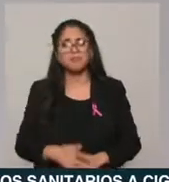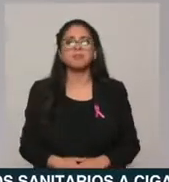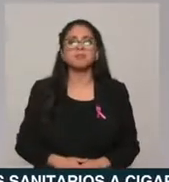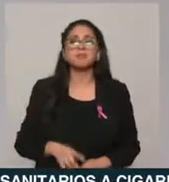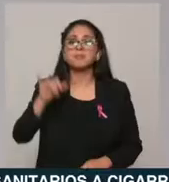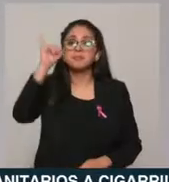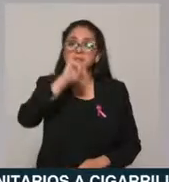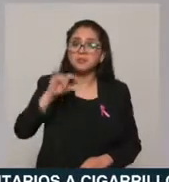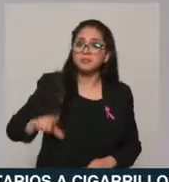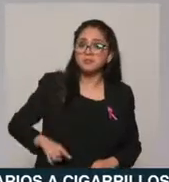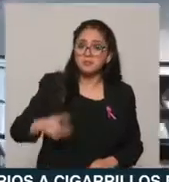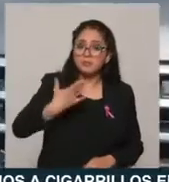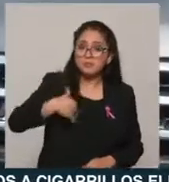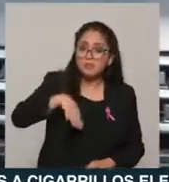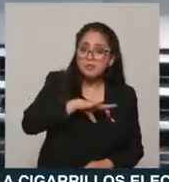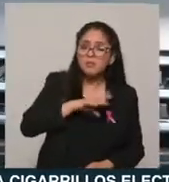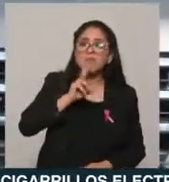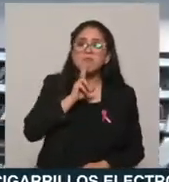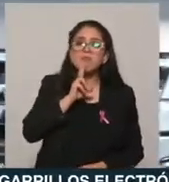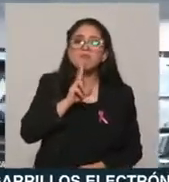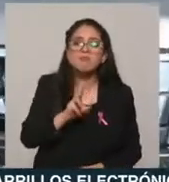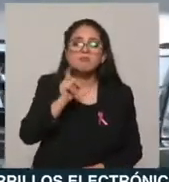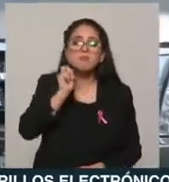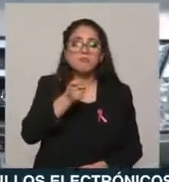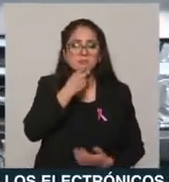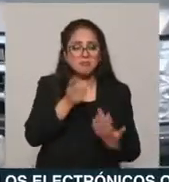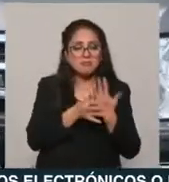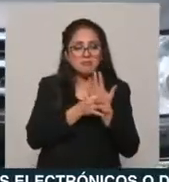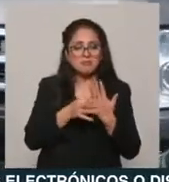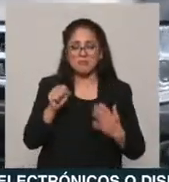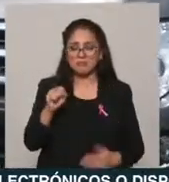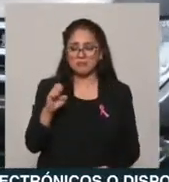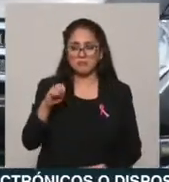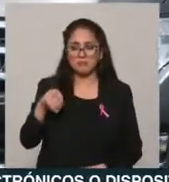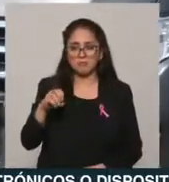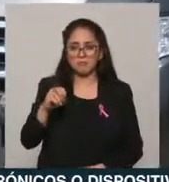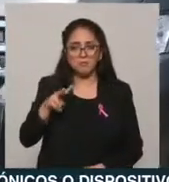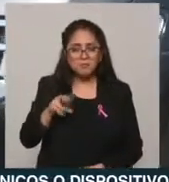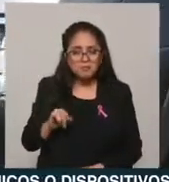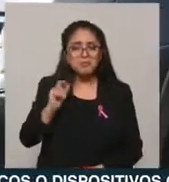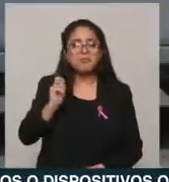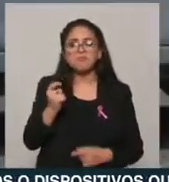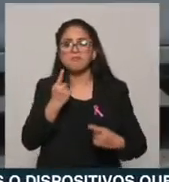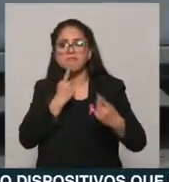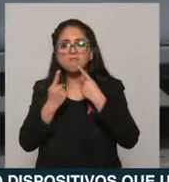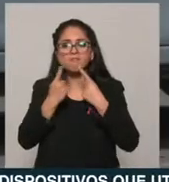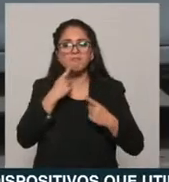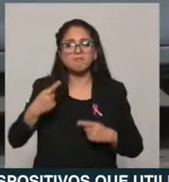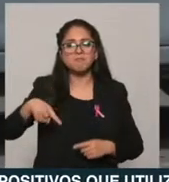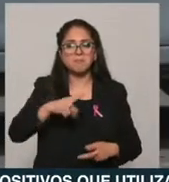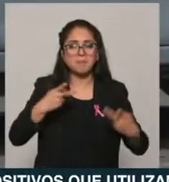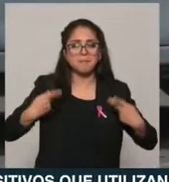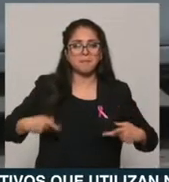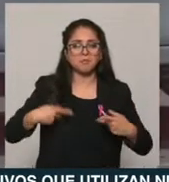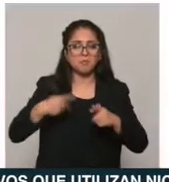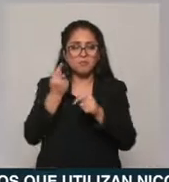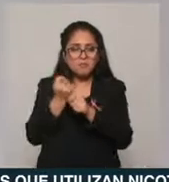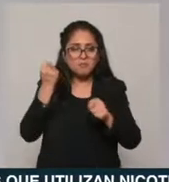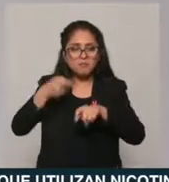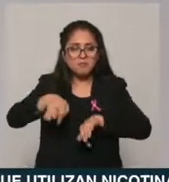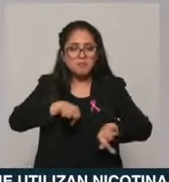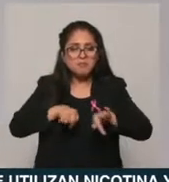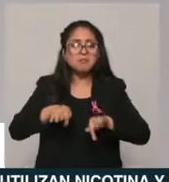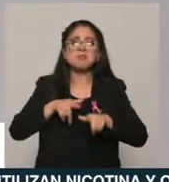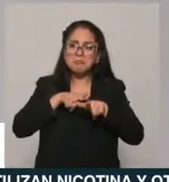gobierno, Claudia Sheinbaum, indicó que a través de la Secretaría de Movilidad, el diálogo con los transportistas se mantiene abierto.